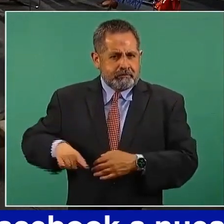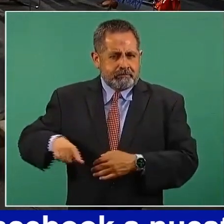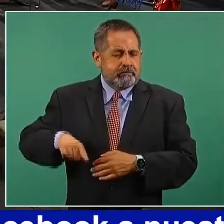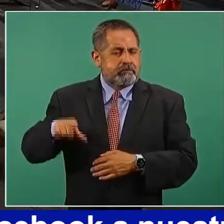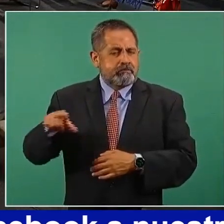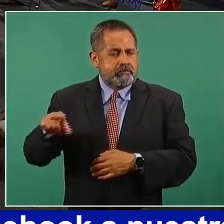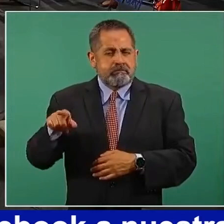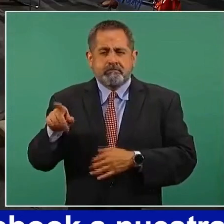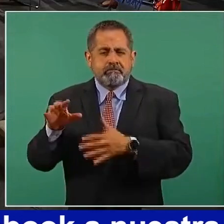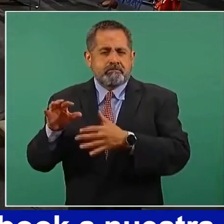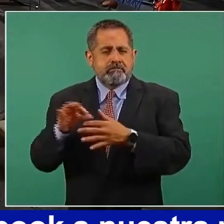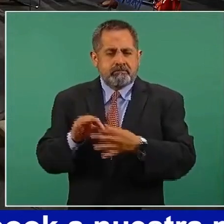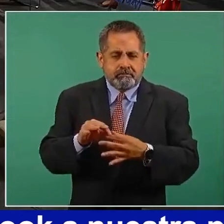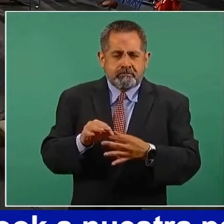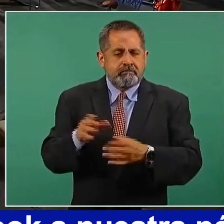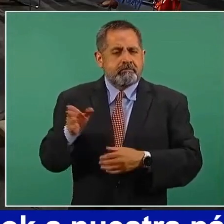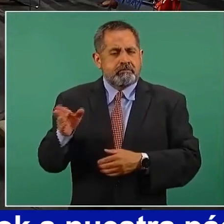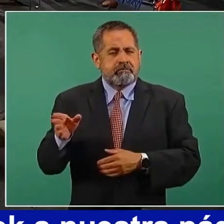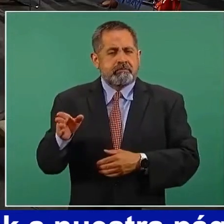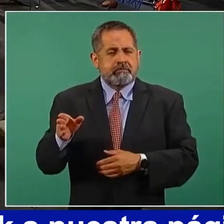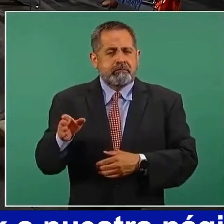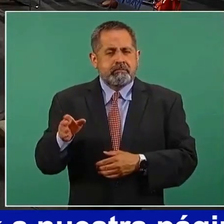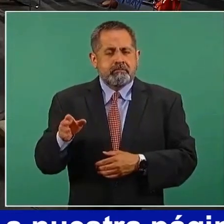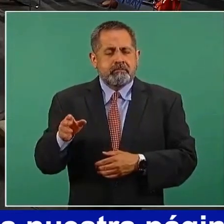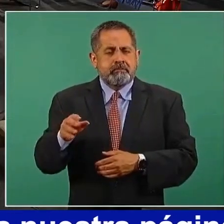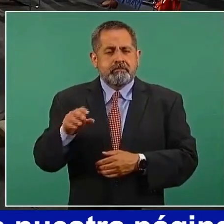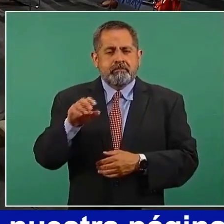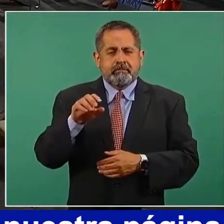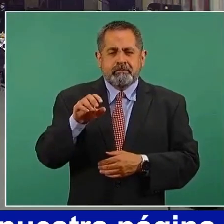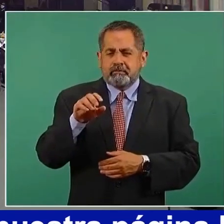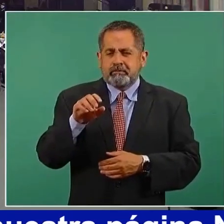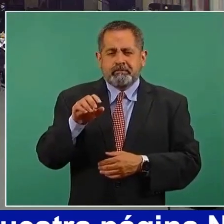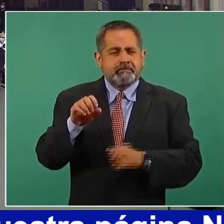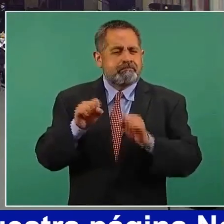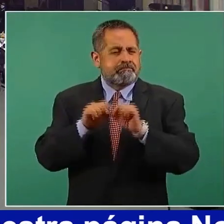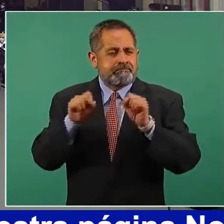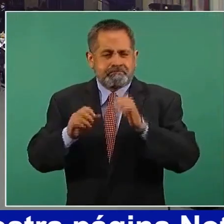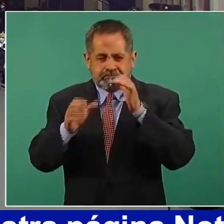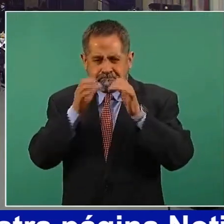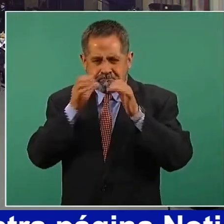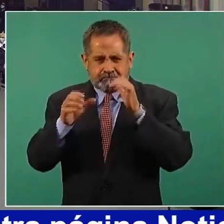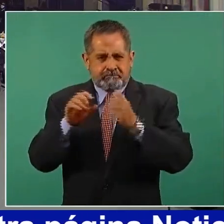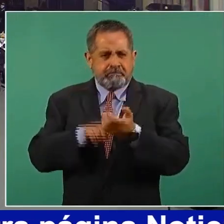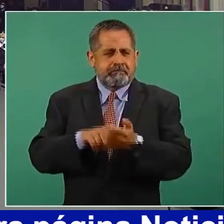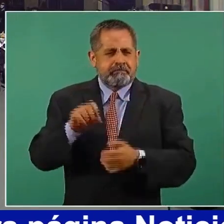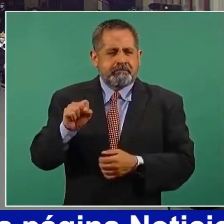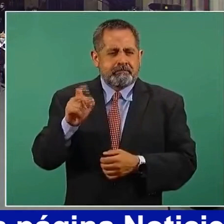tiene que ver con sistema de comunicación,